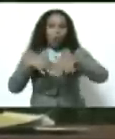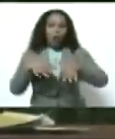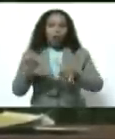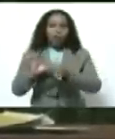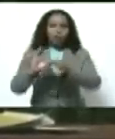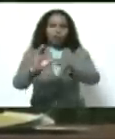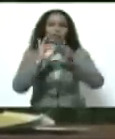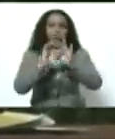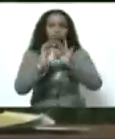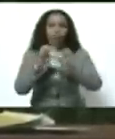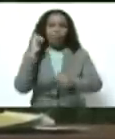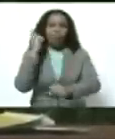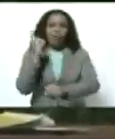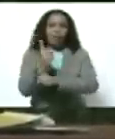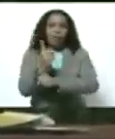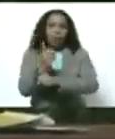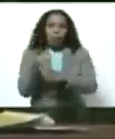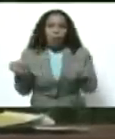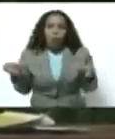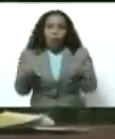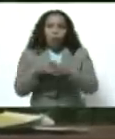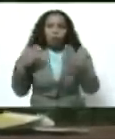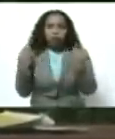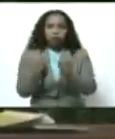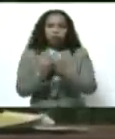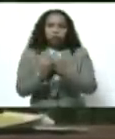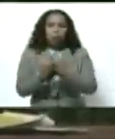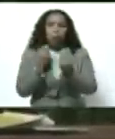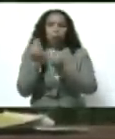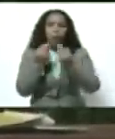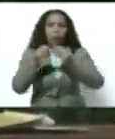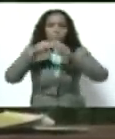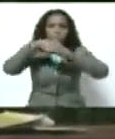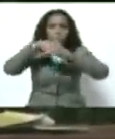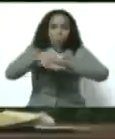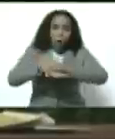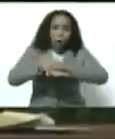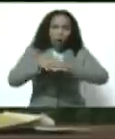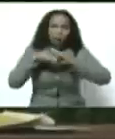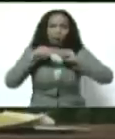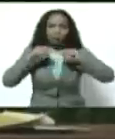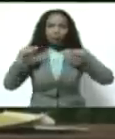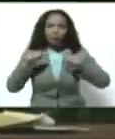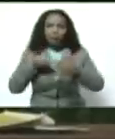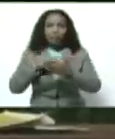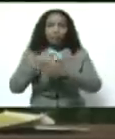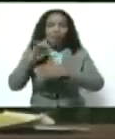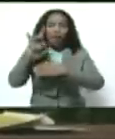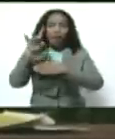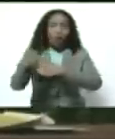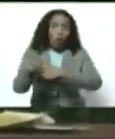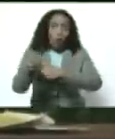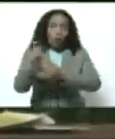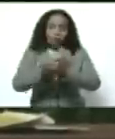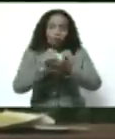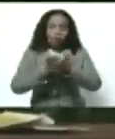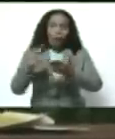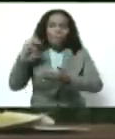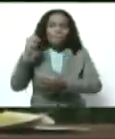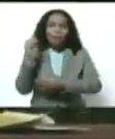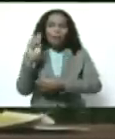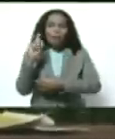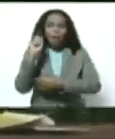andar en cuadro apretado como la plata en las raíces de los Andes, dejó escrito Martí hace más de un siglo. La